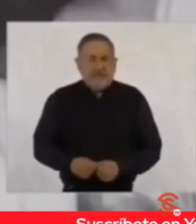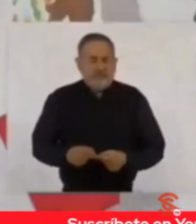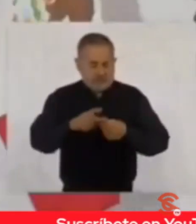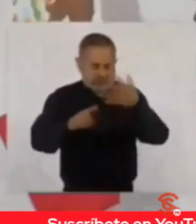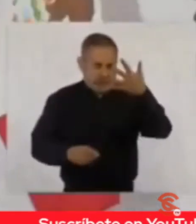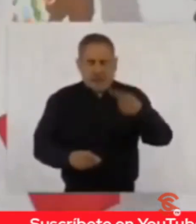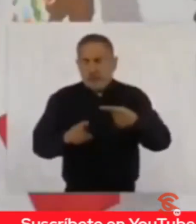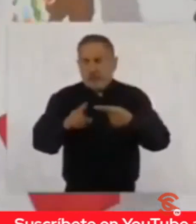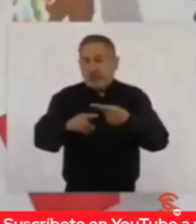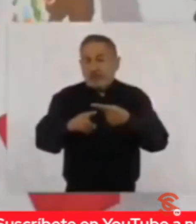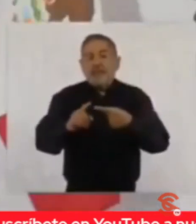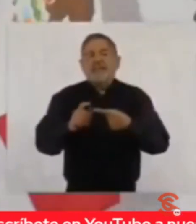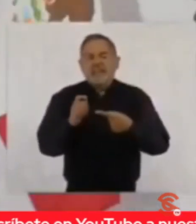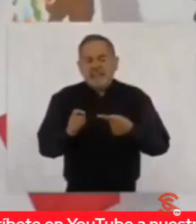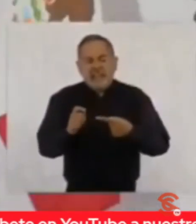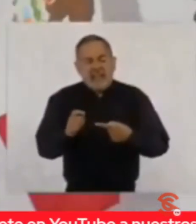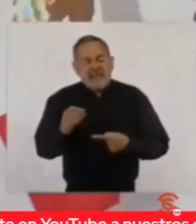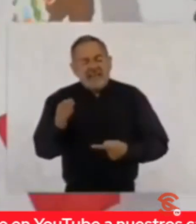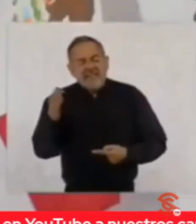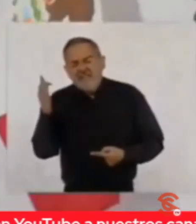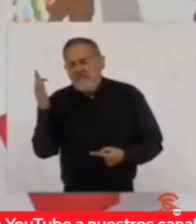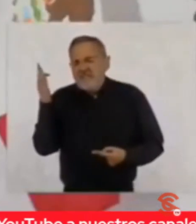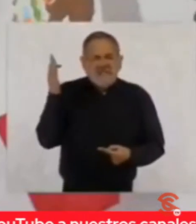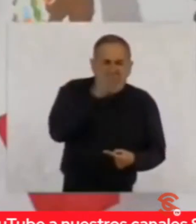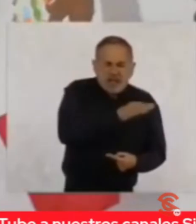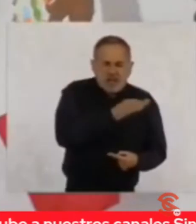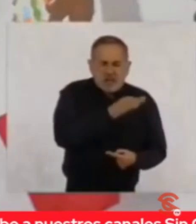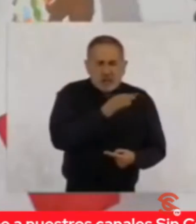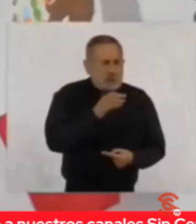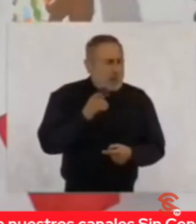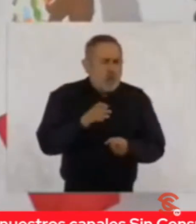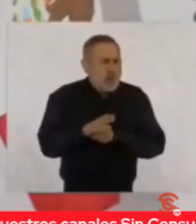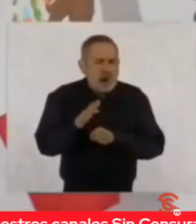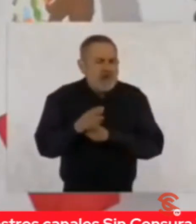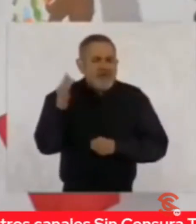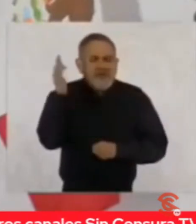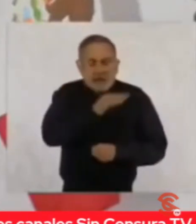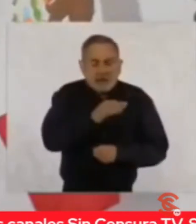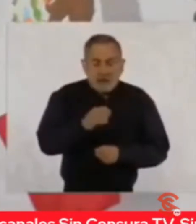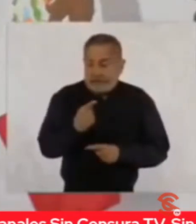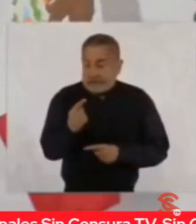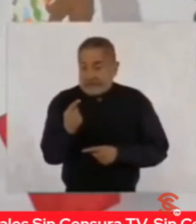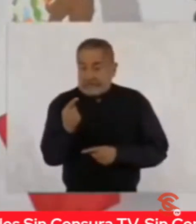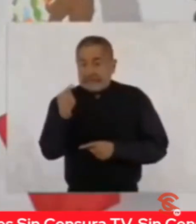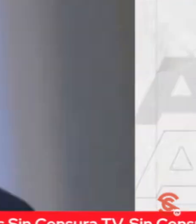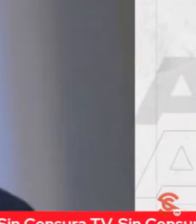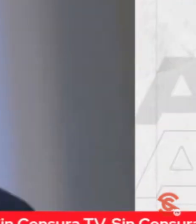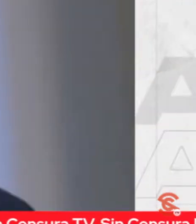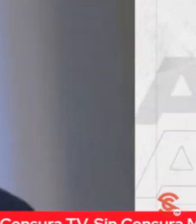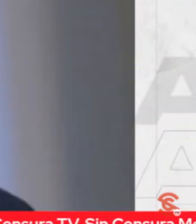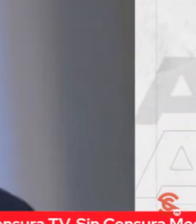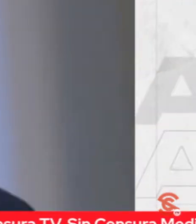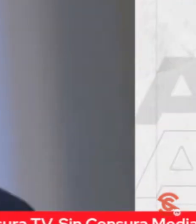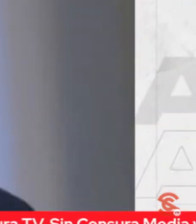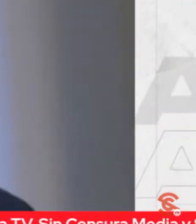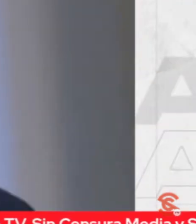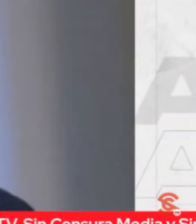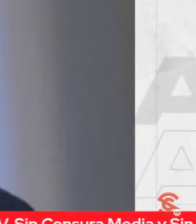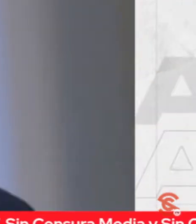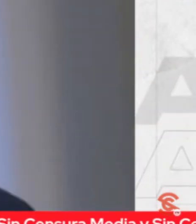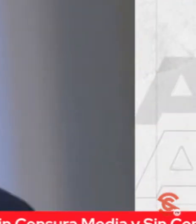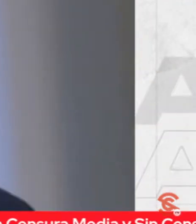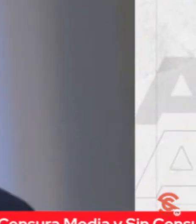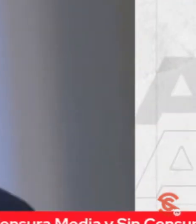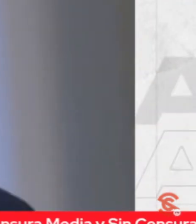punto. Y te acuerdas que había dicho Ricardo Salinas, es que ya les adelanté 2,700 y Arturo Medina, que